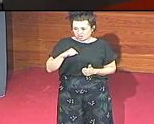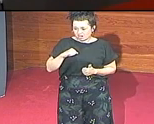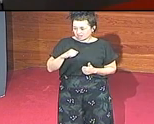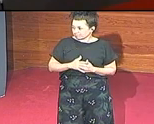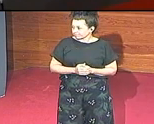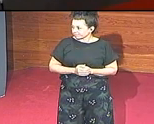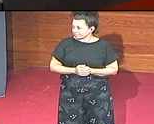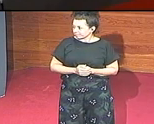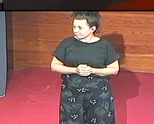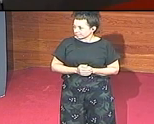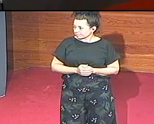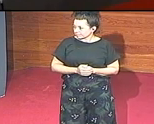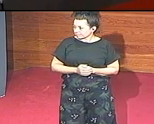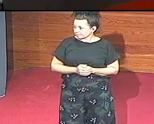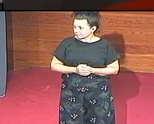cómo